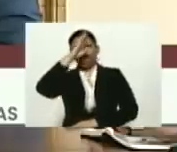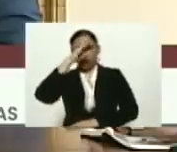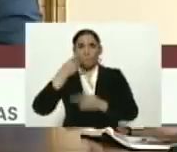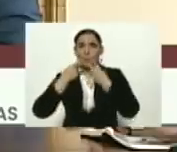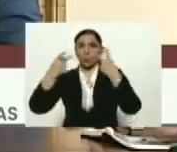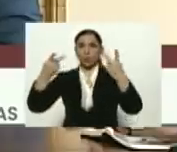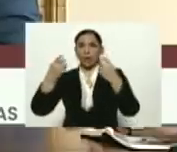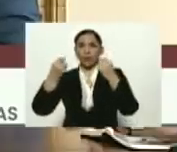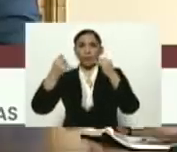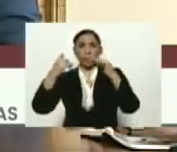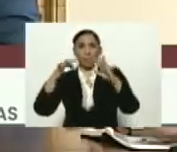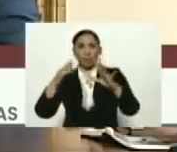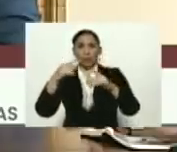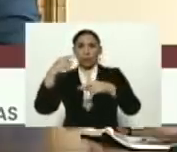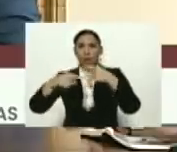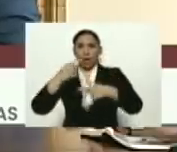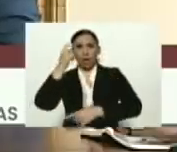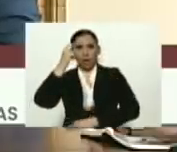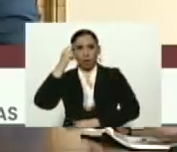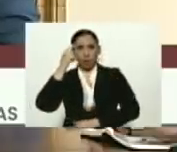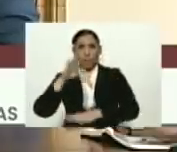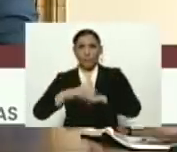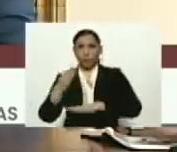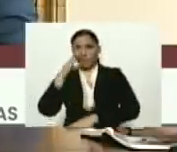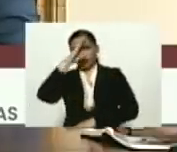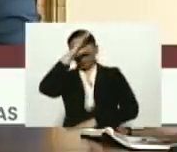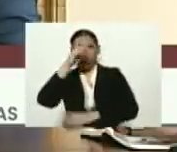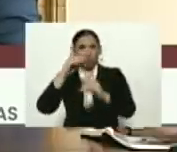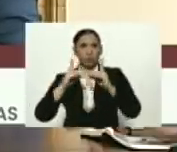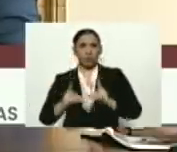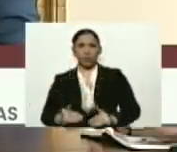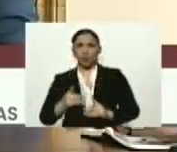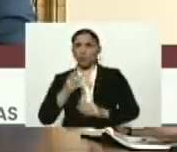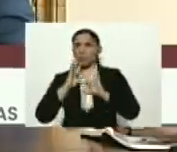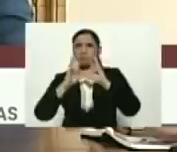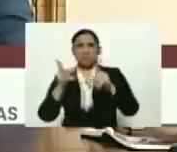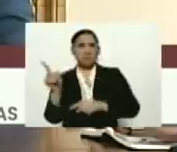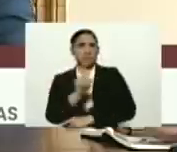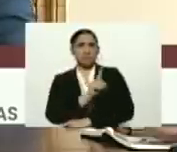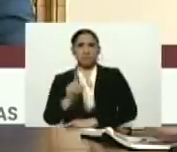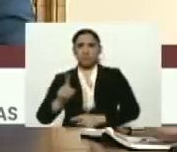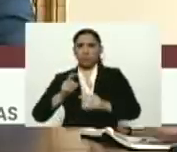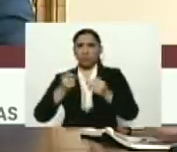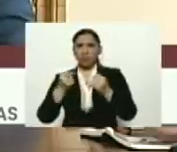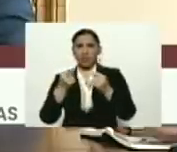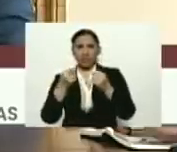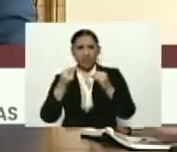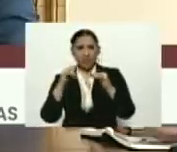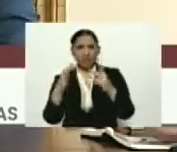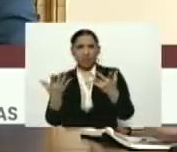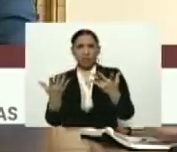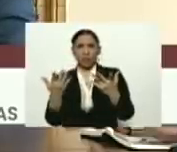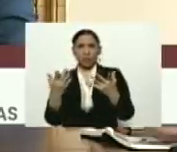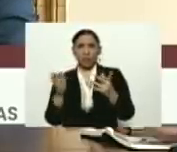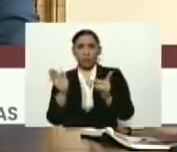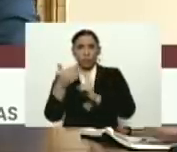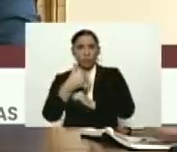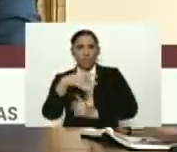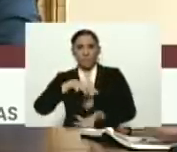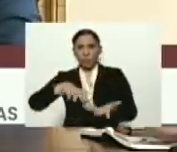las cifras diarias, porque Bolsonaro había decidido no dar más cifras del coronavirus, esconder la crisis.